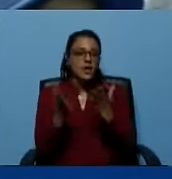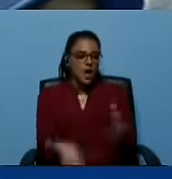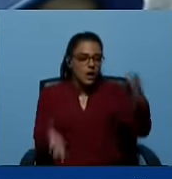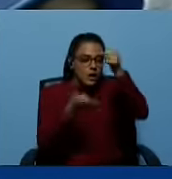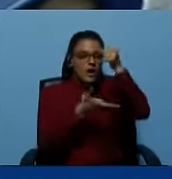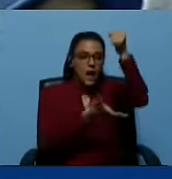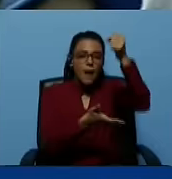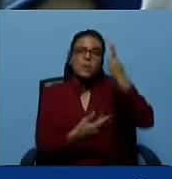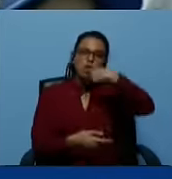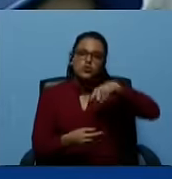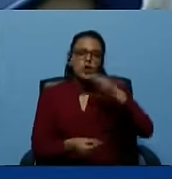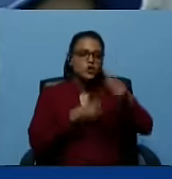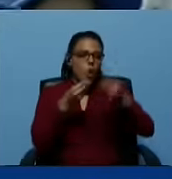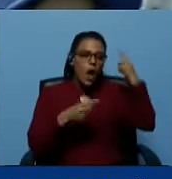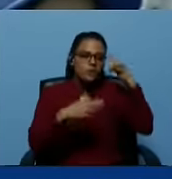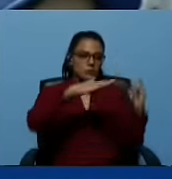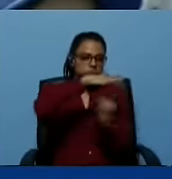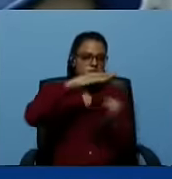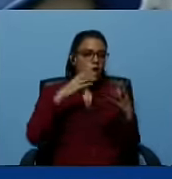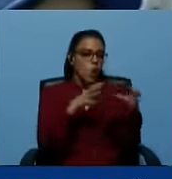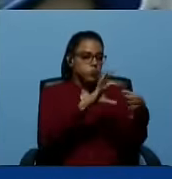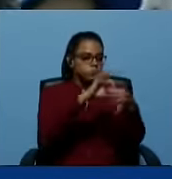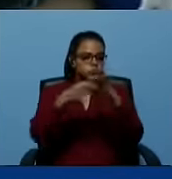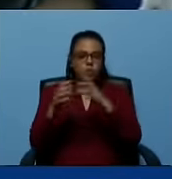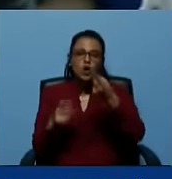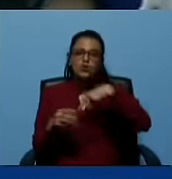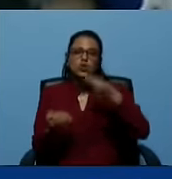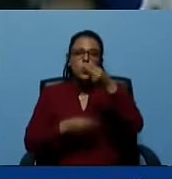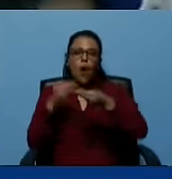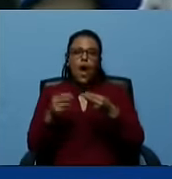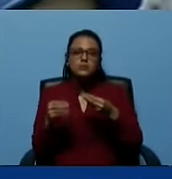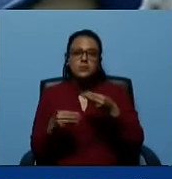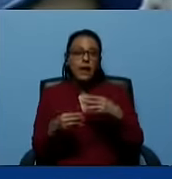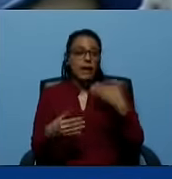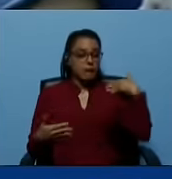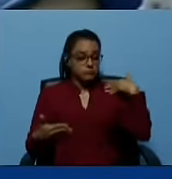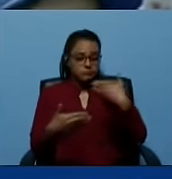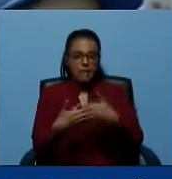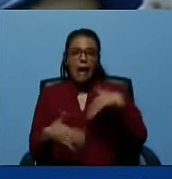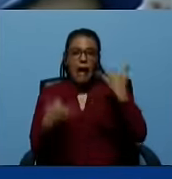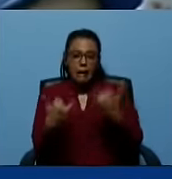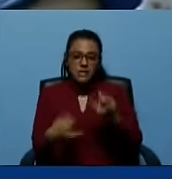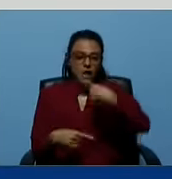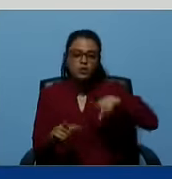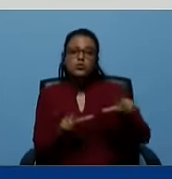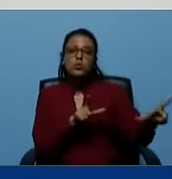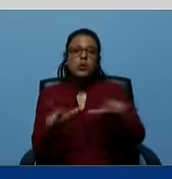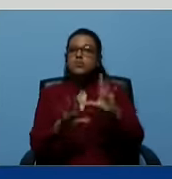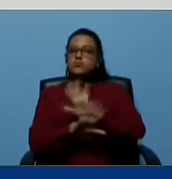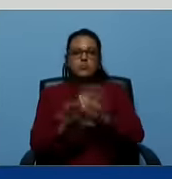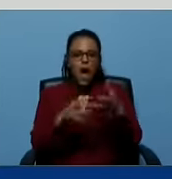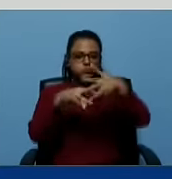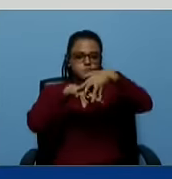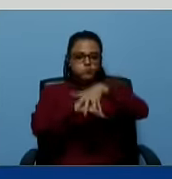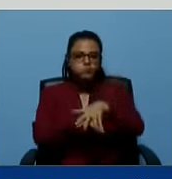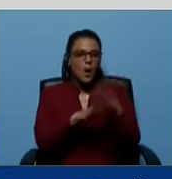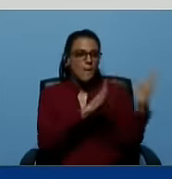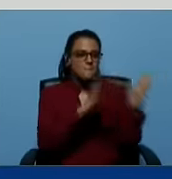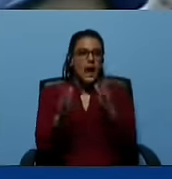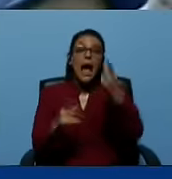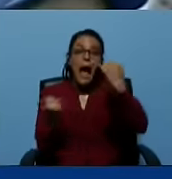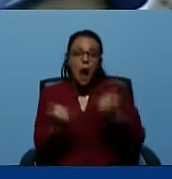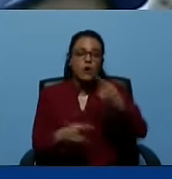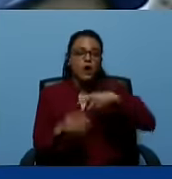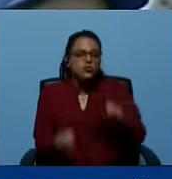vamos desarrollando desde ya hace tiempo. Ya eso está articulado. Sí, correcto, eso ya está articulado. Ahora viene la